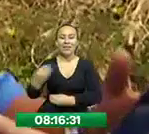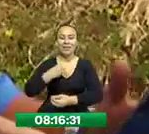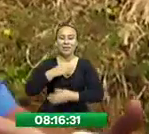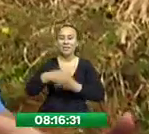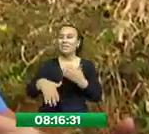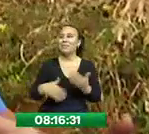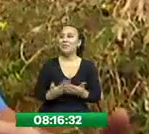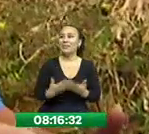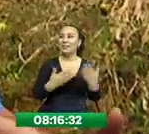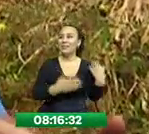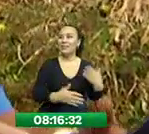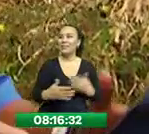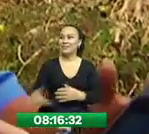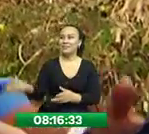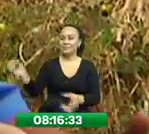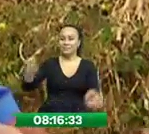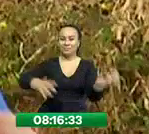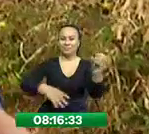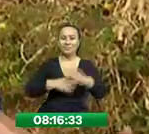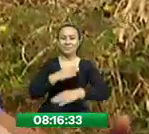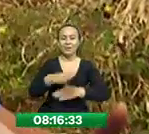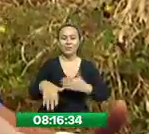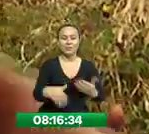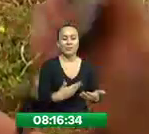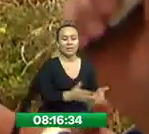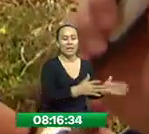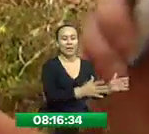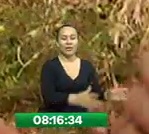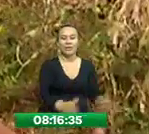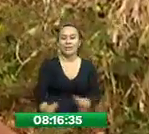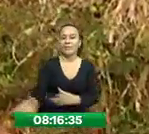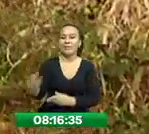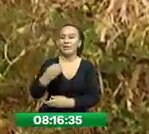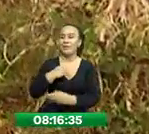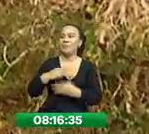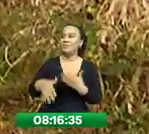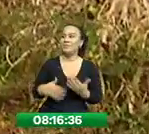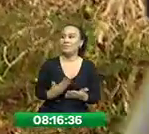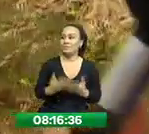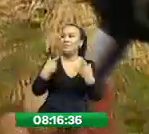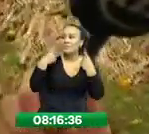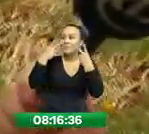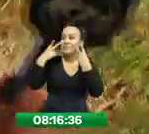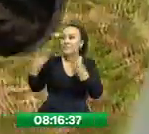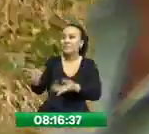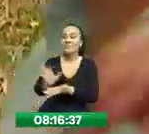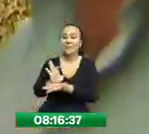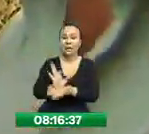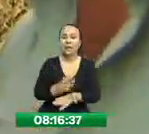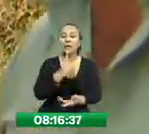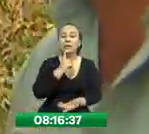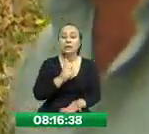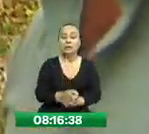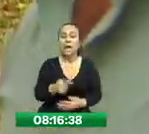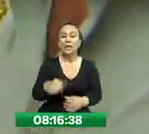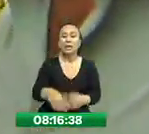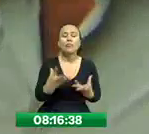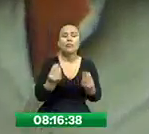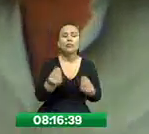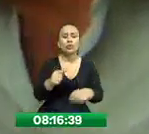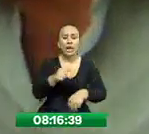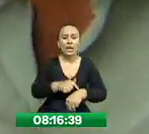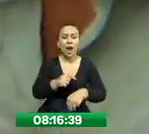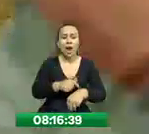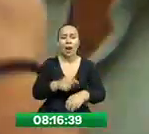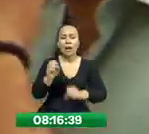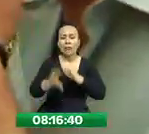tenemos seguridad para nada. La droga está que abunda aquí. Me hicieron referencia que parece procesión a la hora de